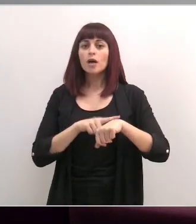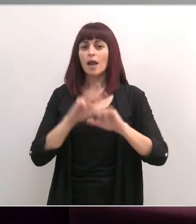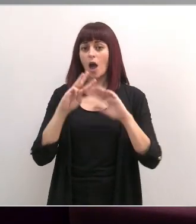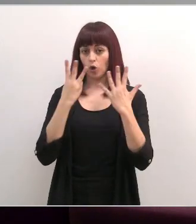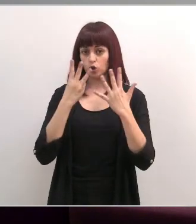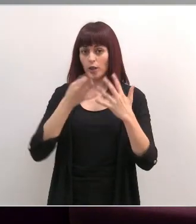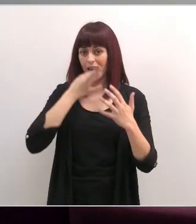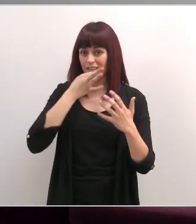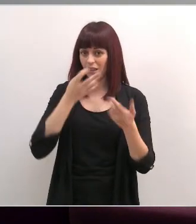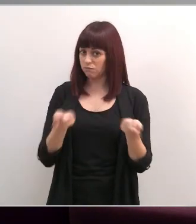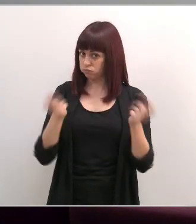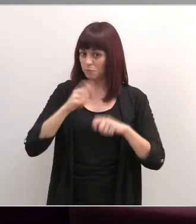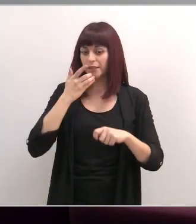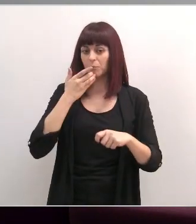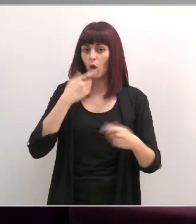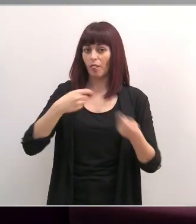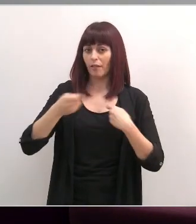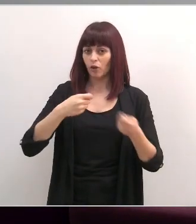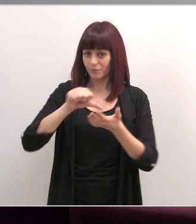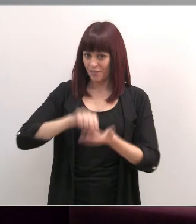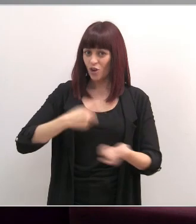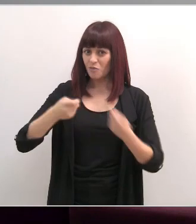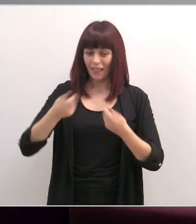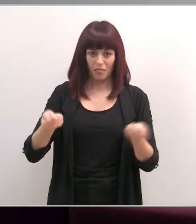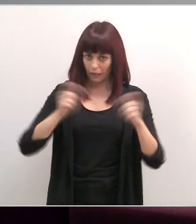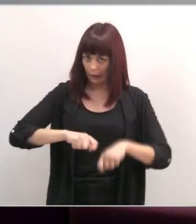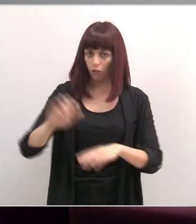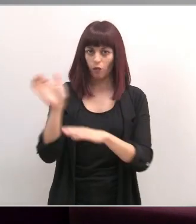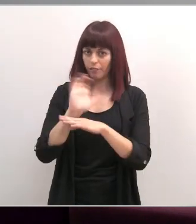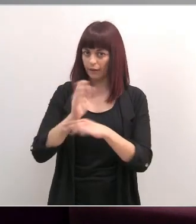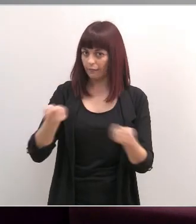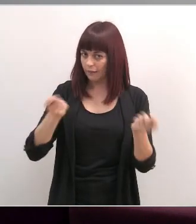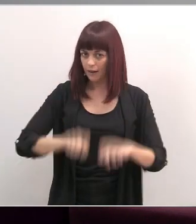tendrán que cerrar, entiendo que centros comerciales, cines